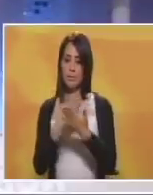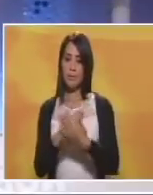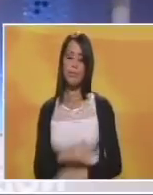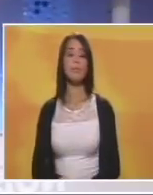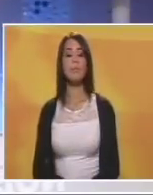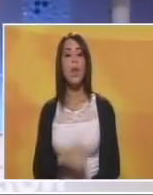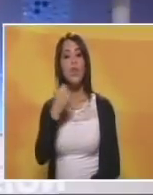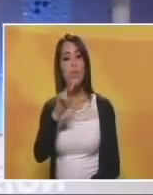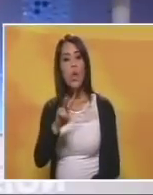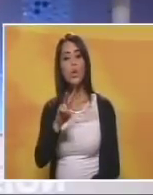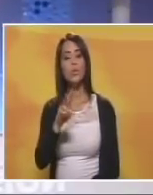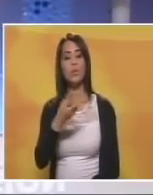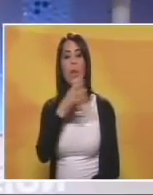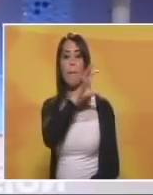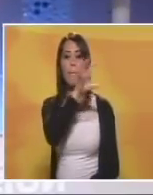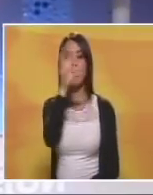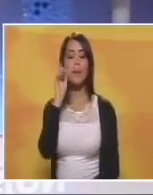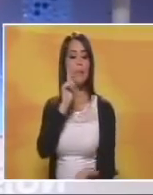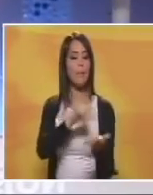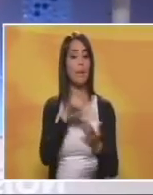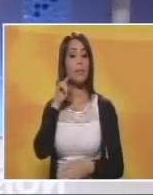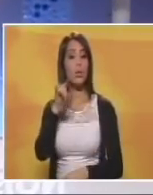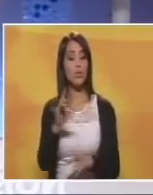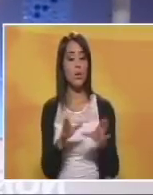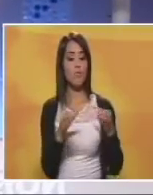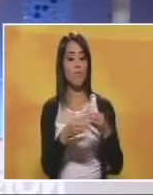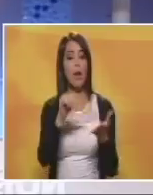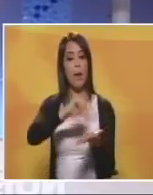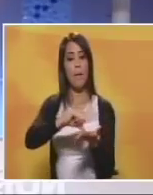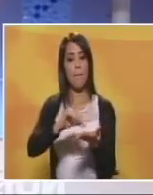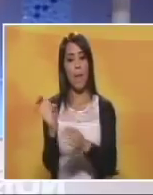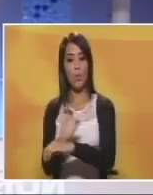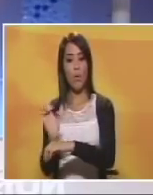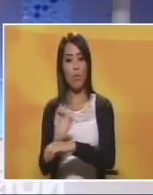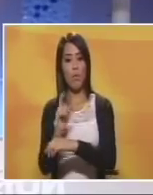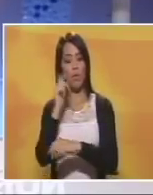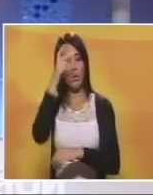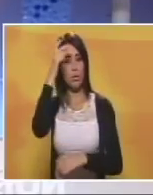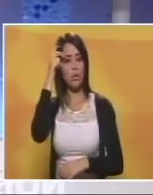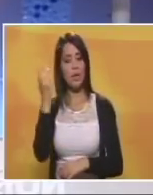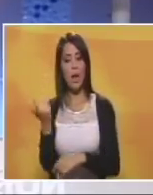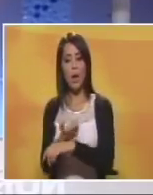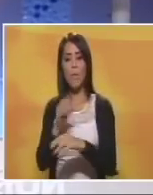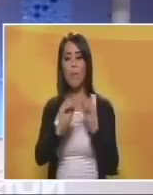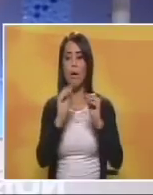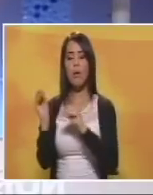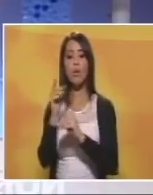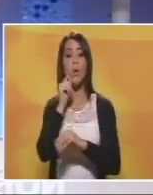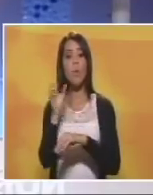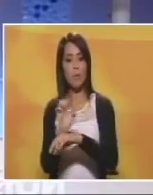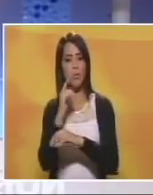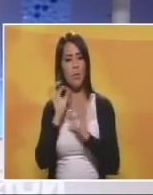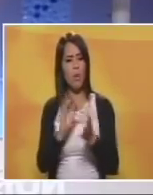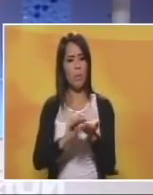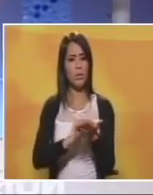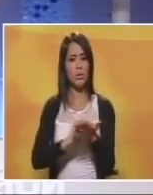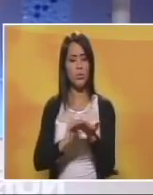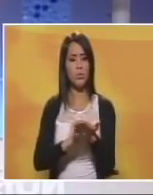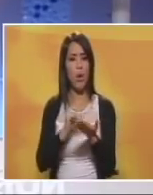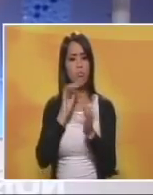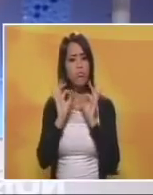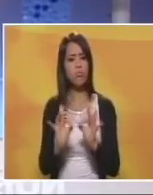menos 12 países de la región asistirán este lunes en Quito a la cumbre de cancilleres convocada por el gobierno de Ecuador a fin de establecer soluciones